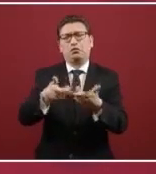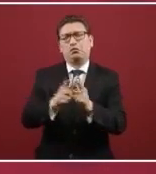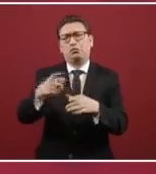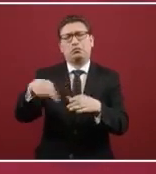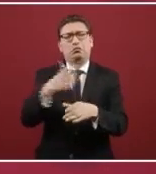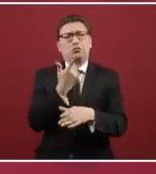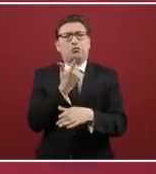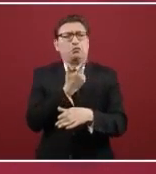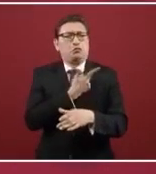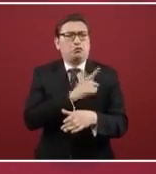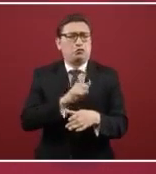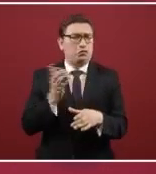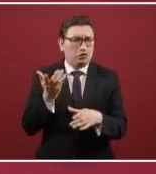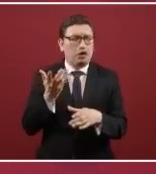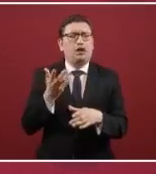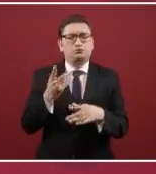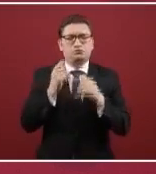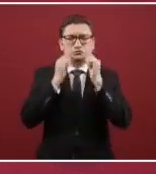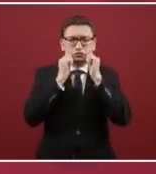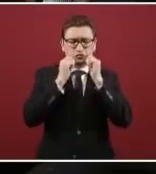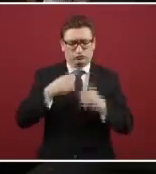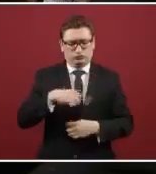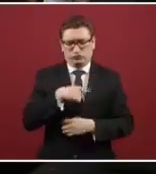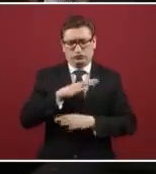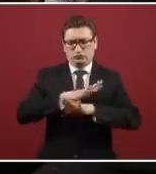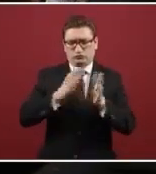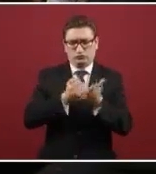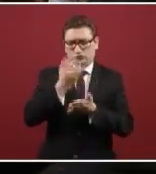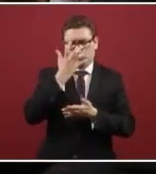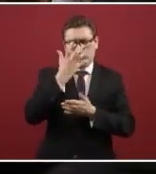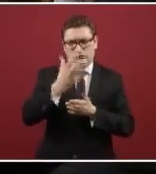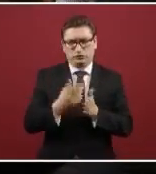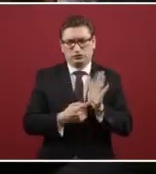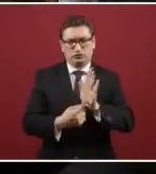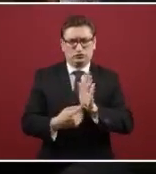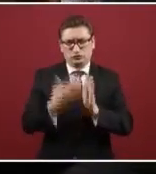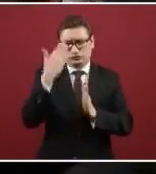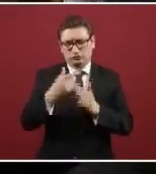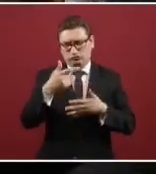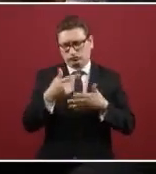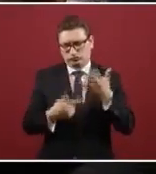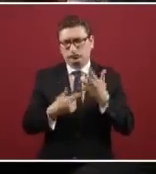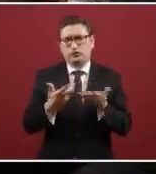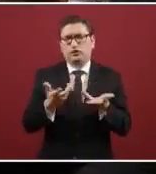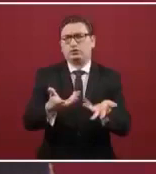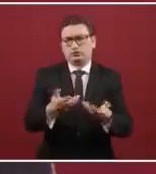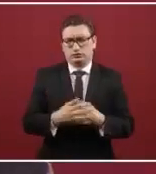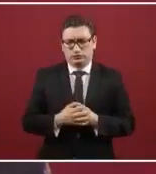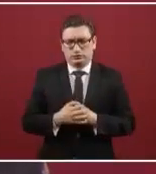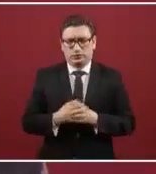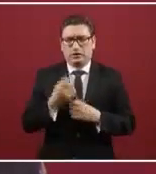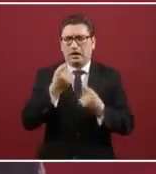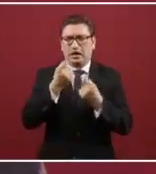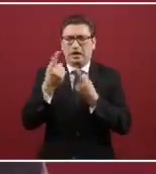a nuestros adversarios, ya nosotros fijamos una postura en un memorándum que generó